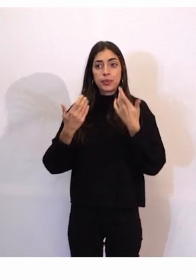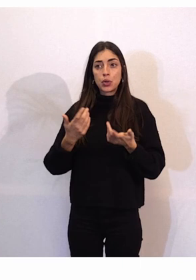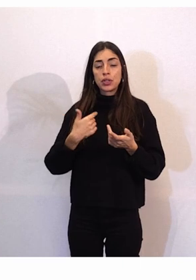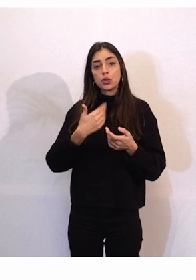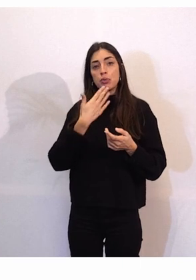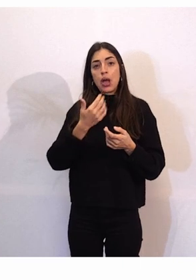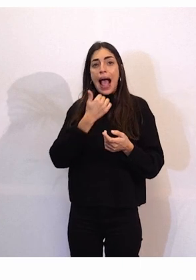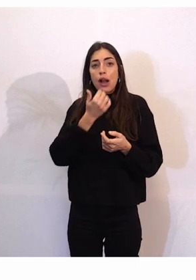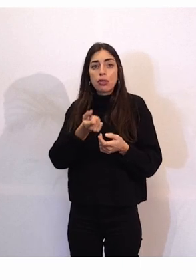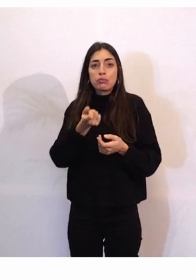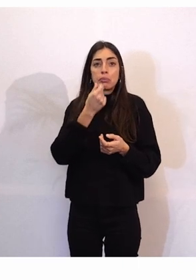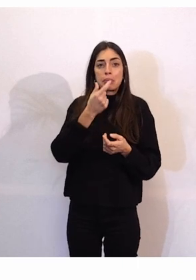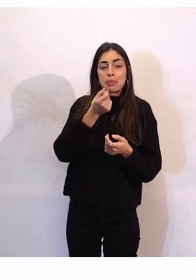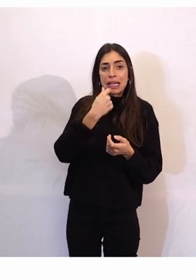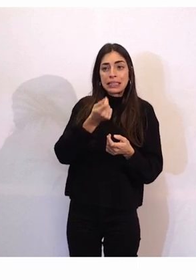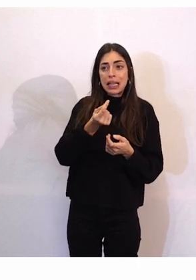una cosa que no...